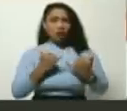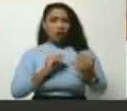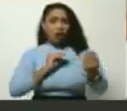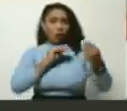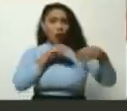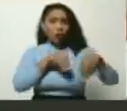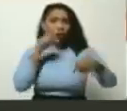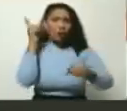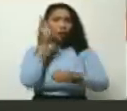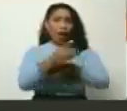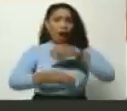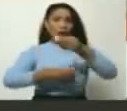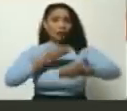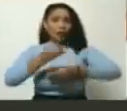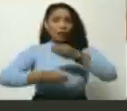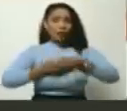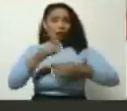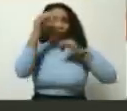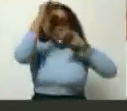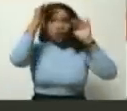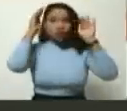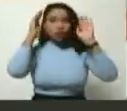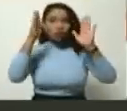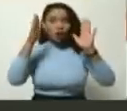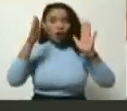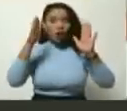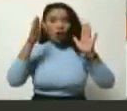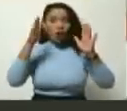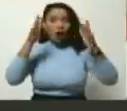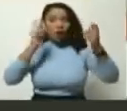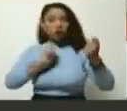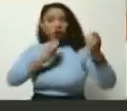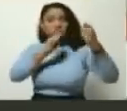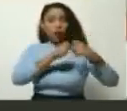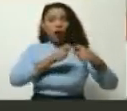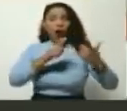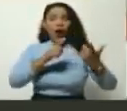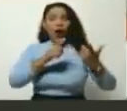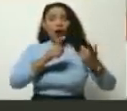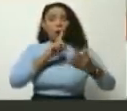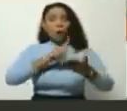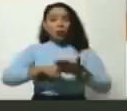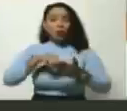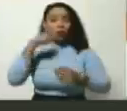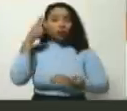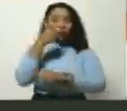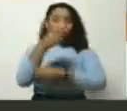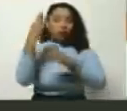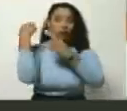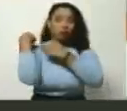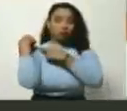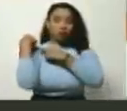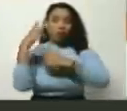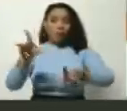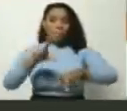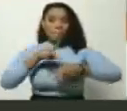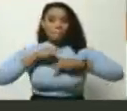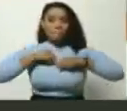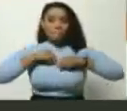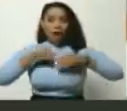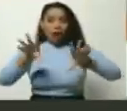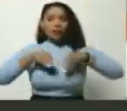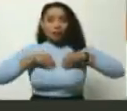deberá efectuarse atendiendo a la reciprocidad en el cumplimiento de las obligaciones aceptadas por las partes.